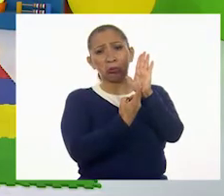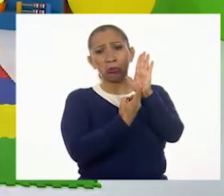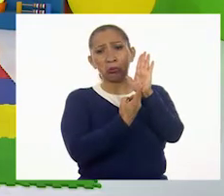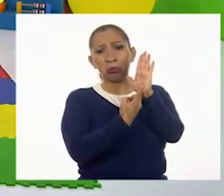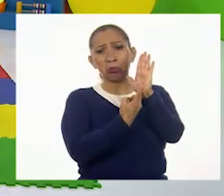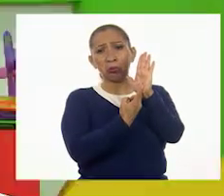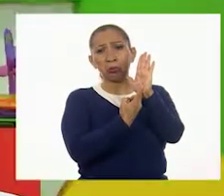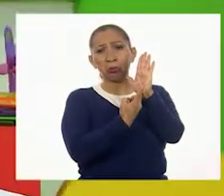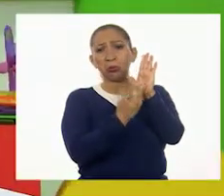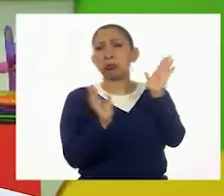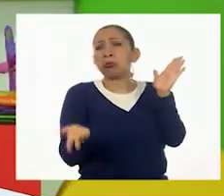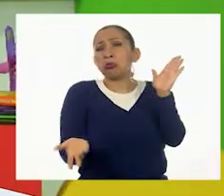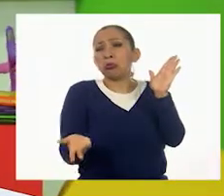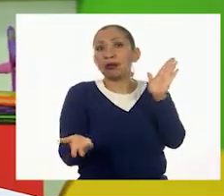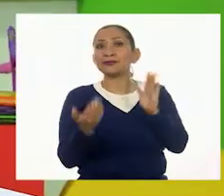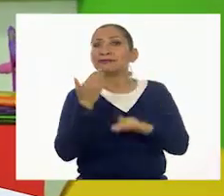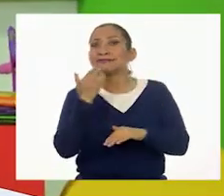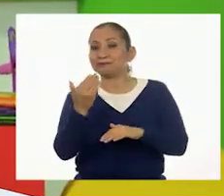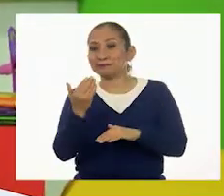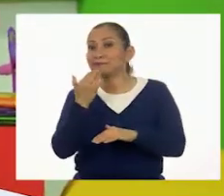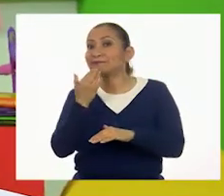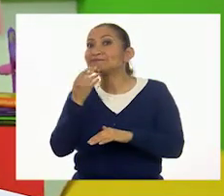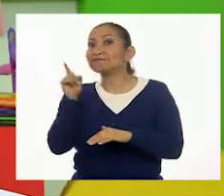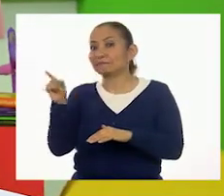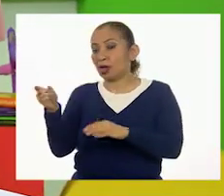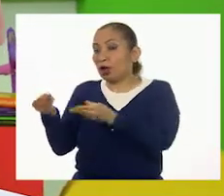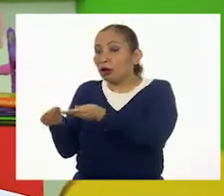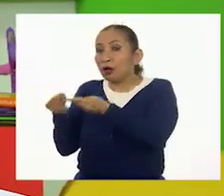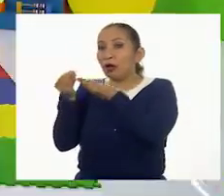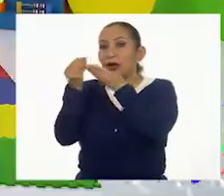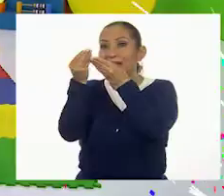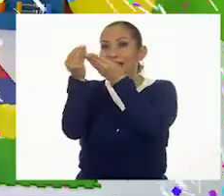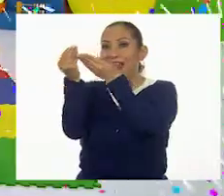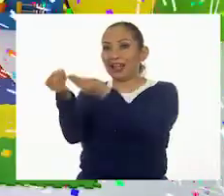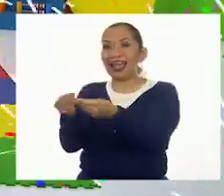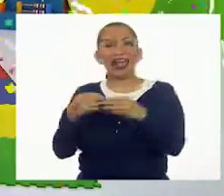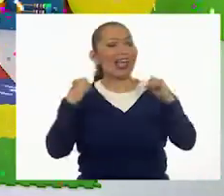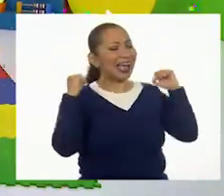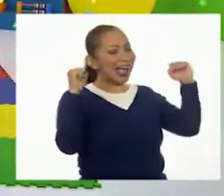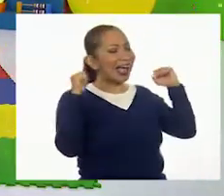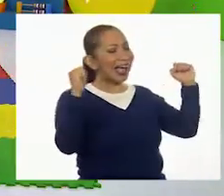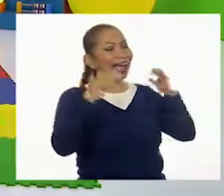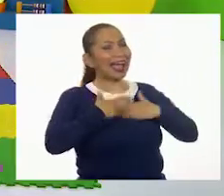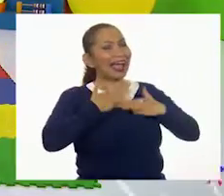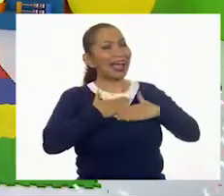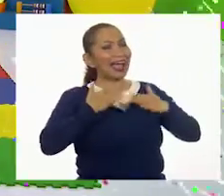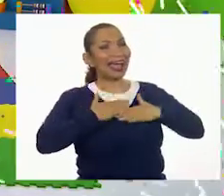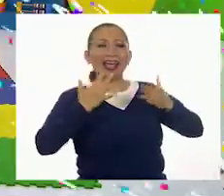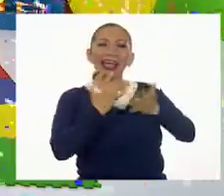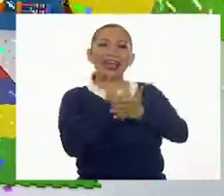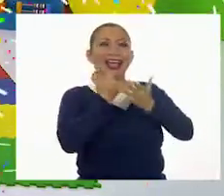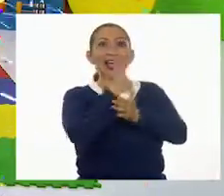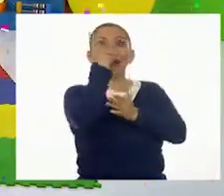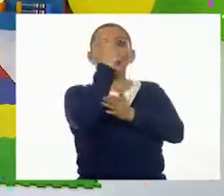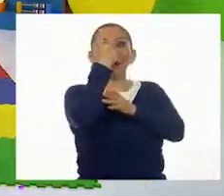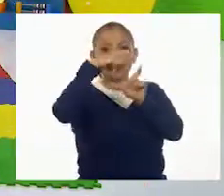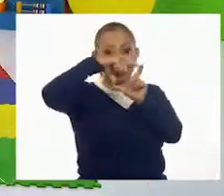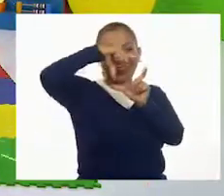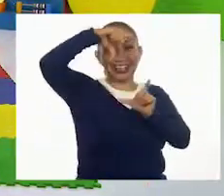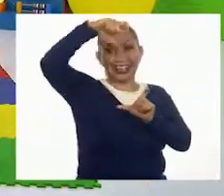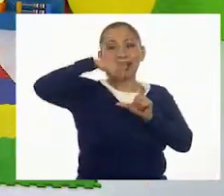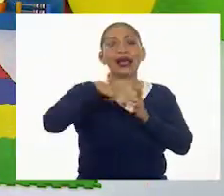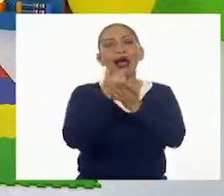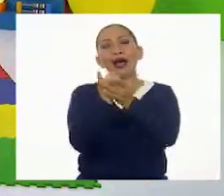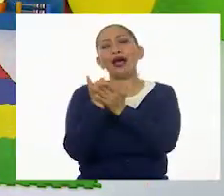abajo! Muy bien, entonces te quedas con la ficha. ¡Ey! ¡Ganamos una ficha! ¡Gracias por